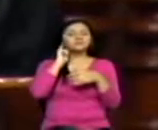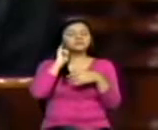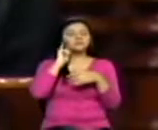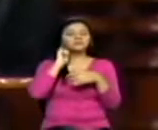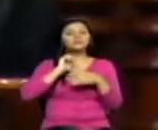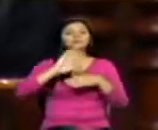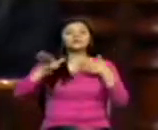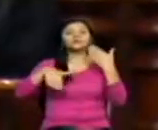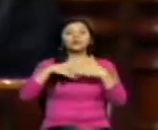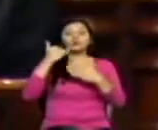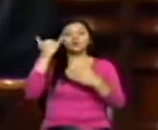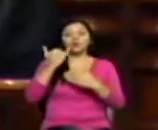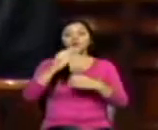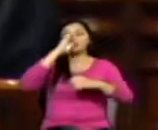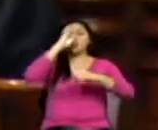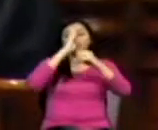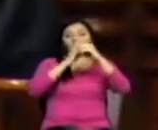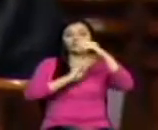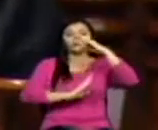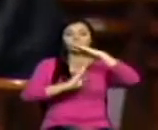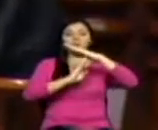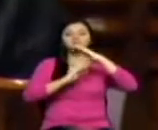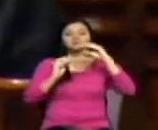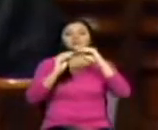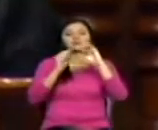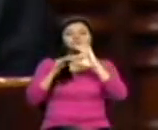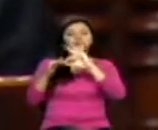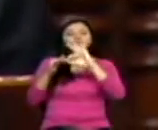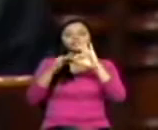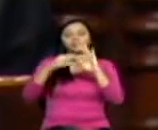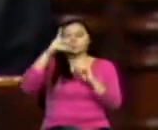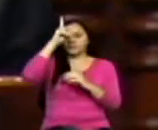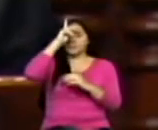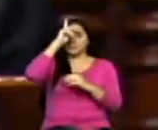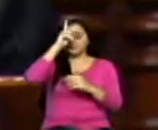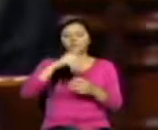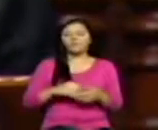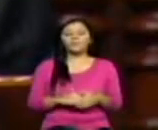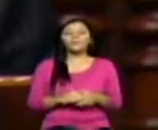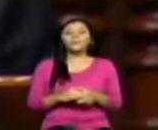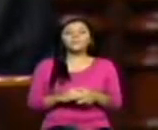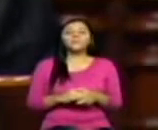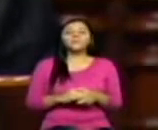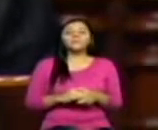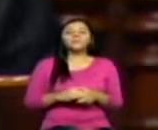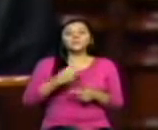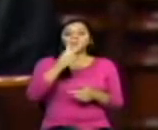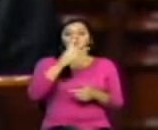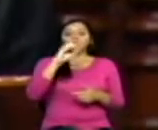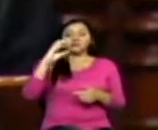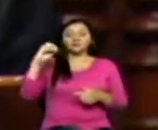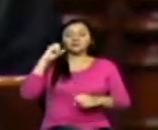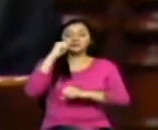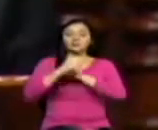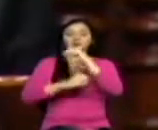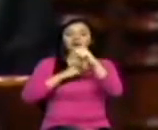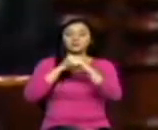llegue a la meta de la paz y la unión de los peruanos. En el bicentenario de nuestra independencia,